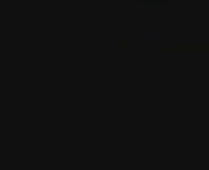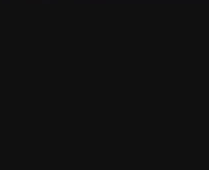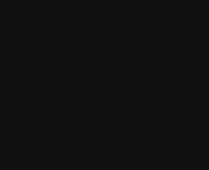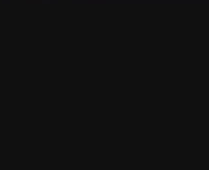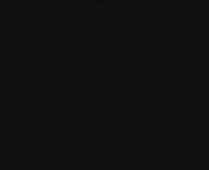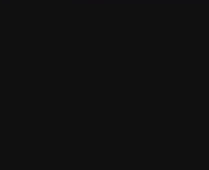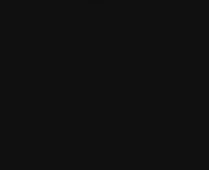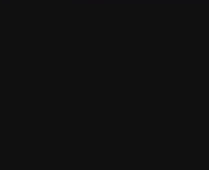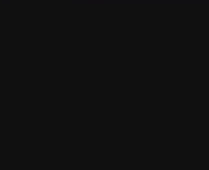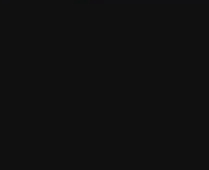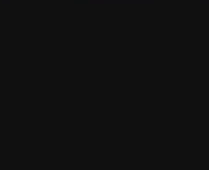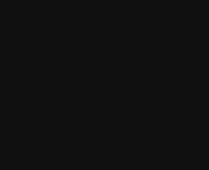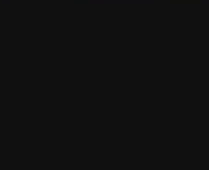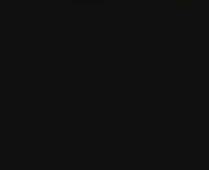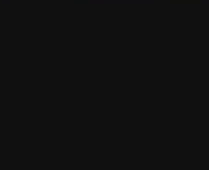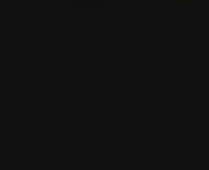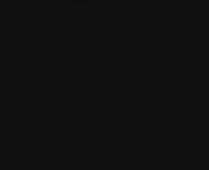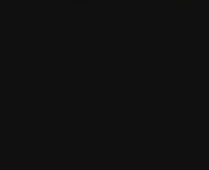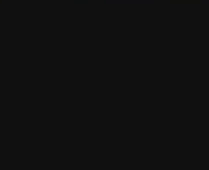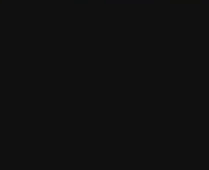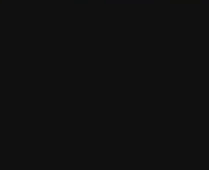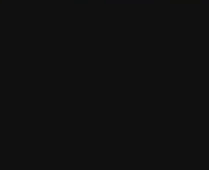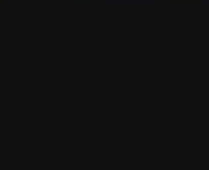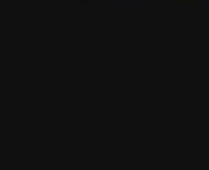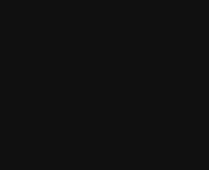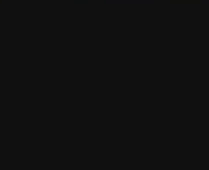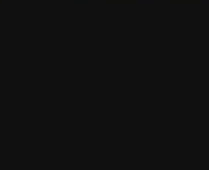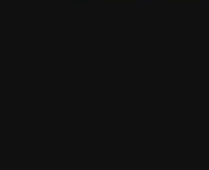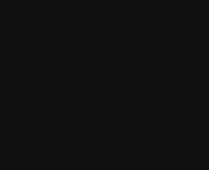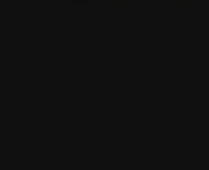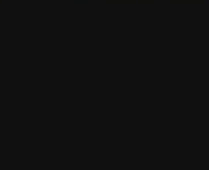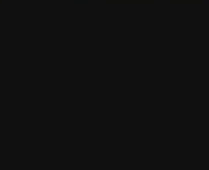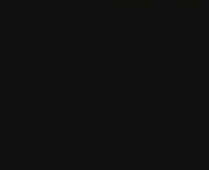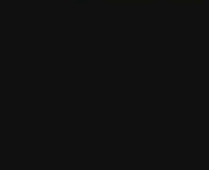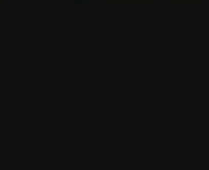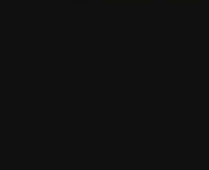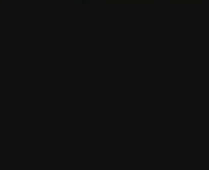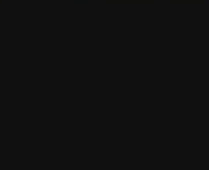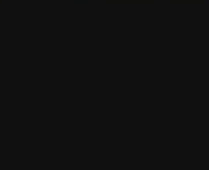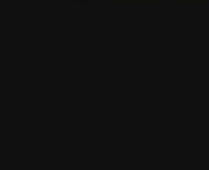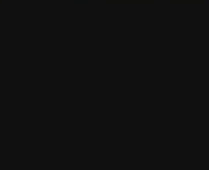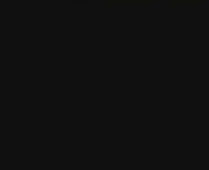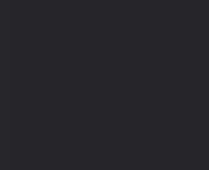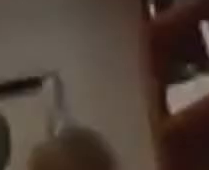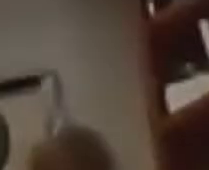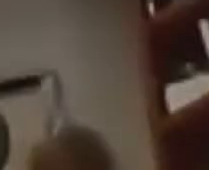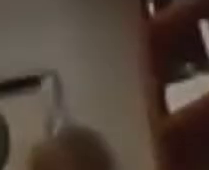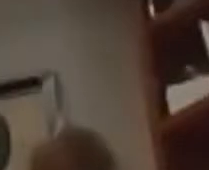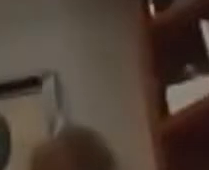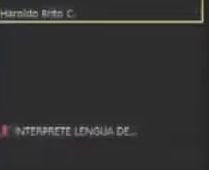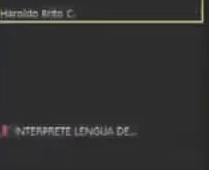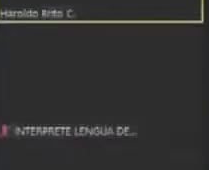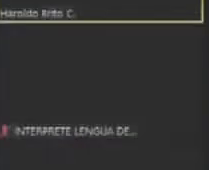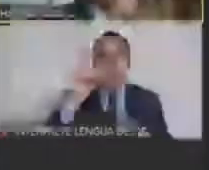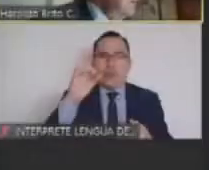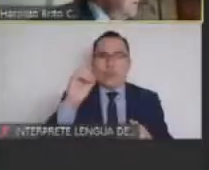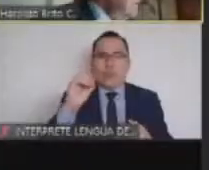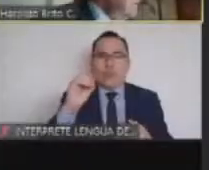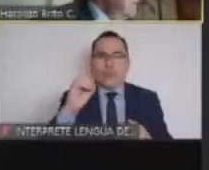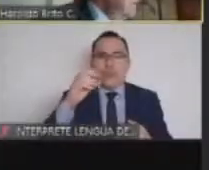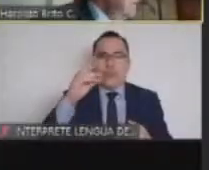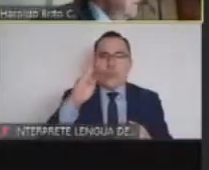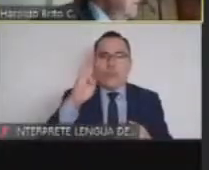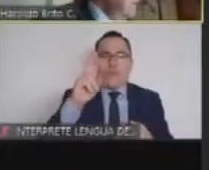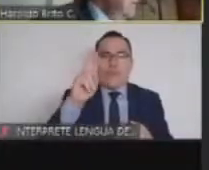Agradecemos la exposición del ministro don Heroldo Brito, muy, muy precisa,